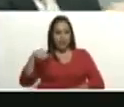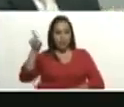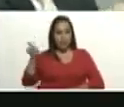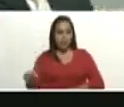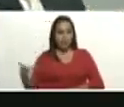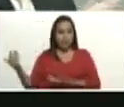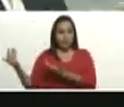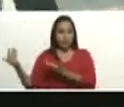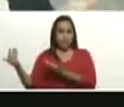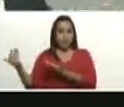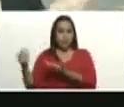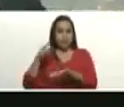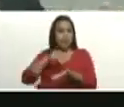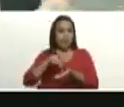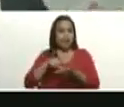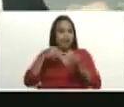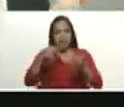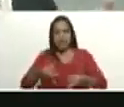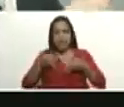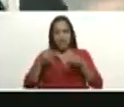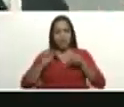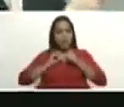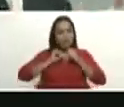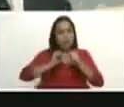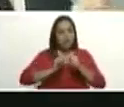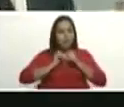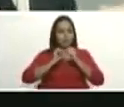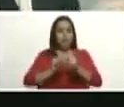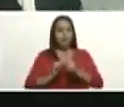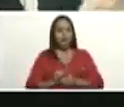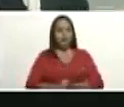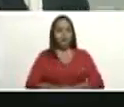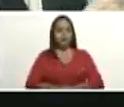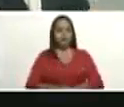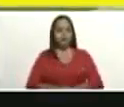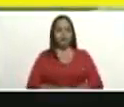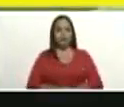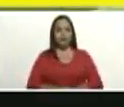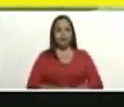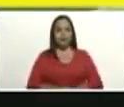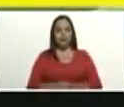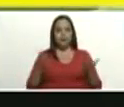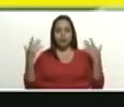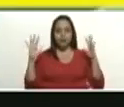presente y siempre consecuente Teresita Maniglia,